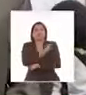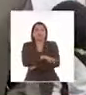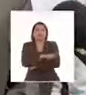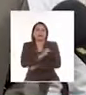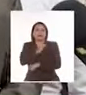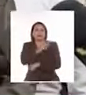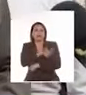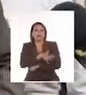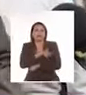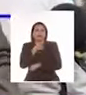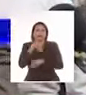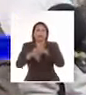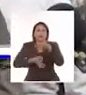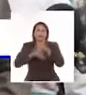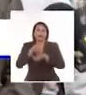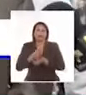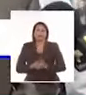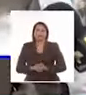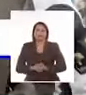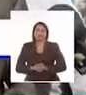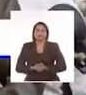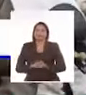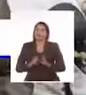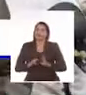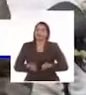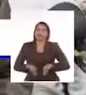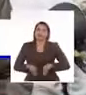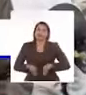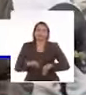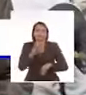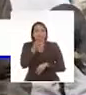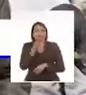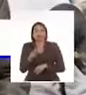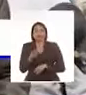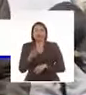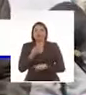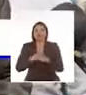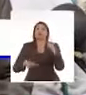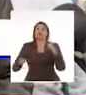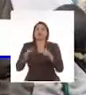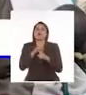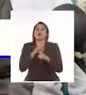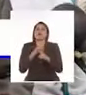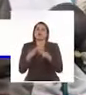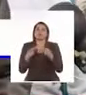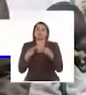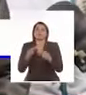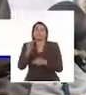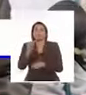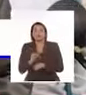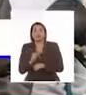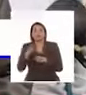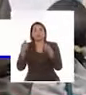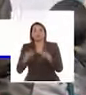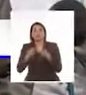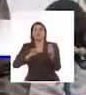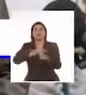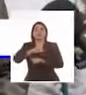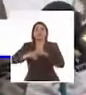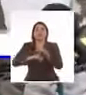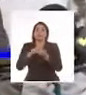intolerable. Esto atenta contra la dignidad humana. Y